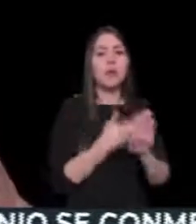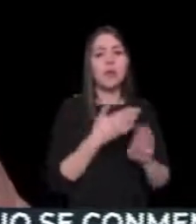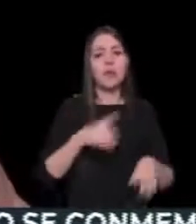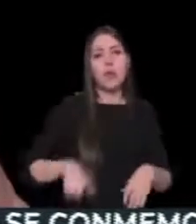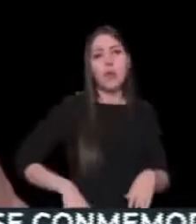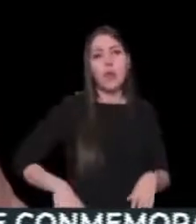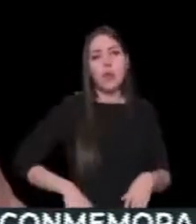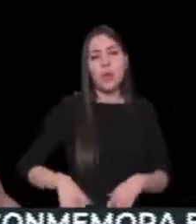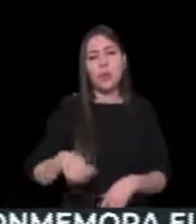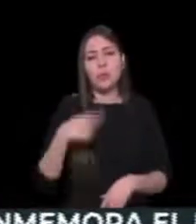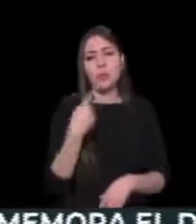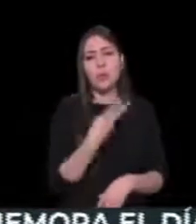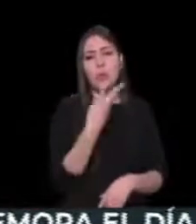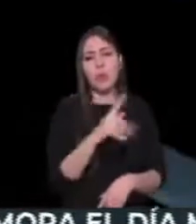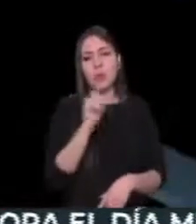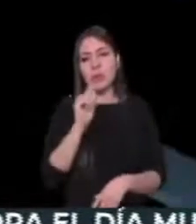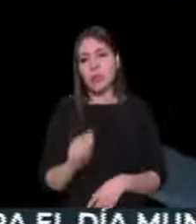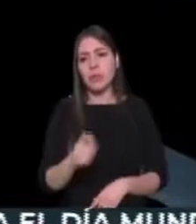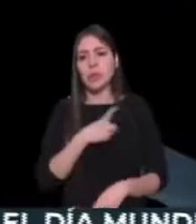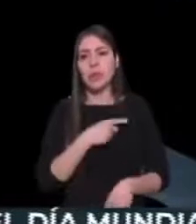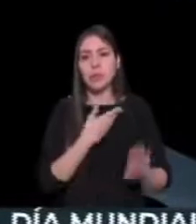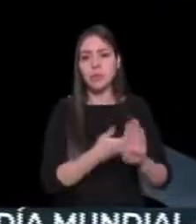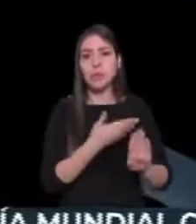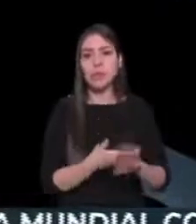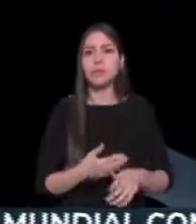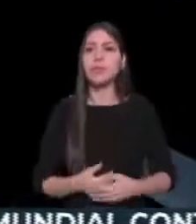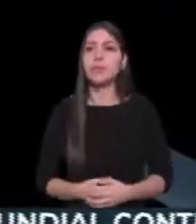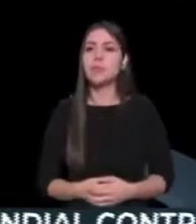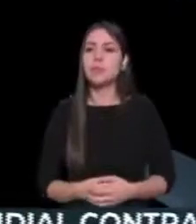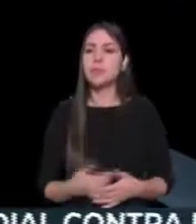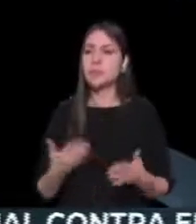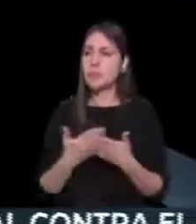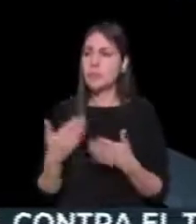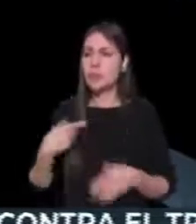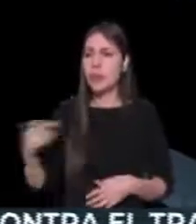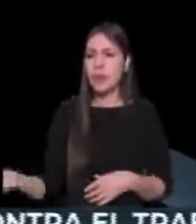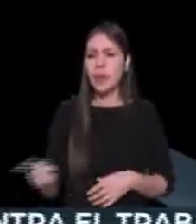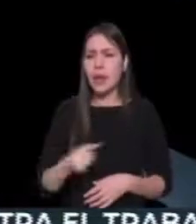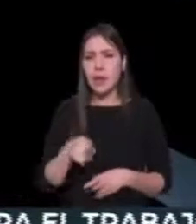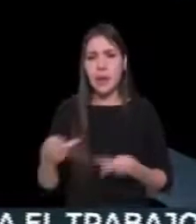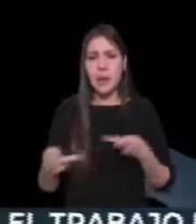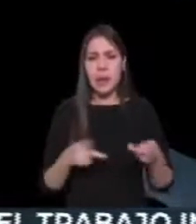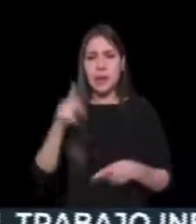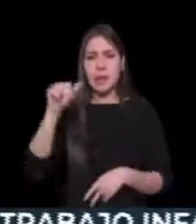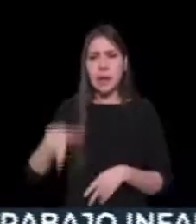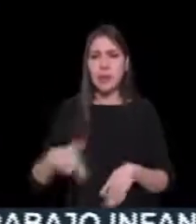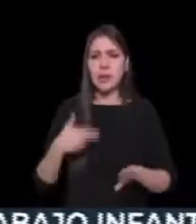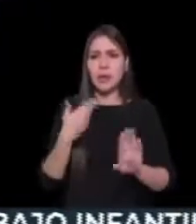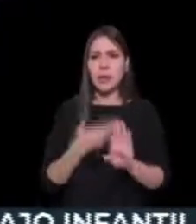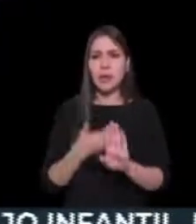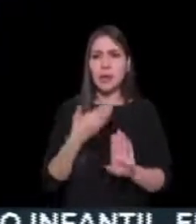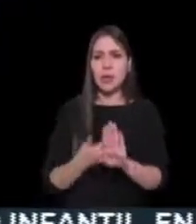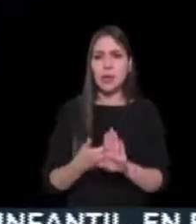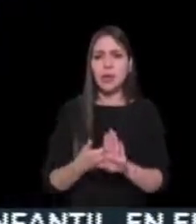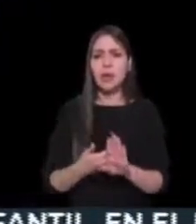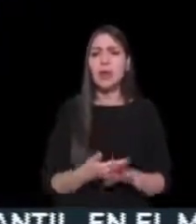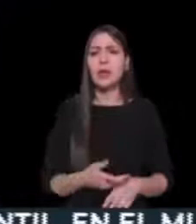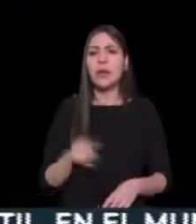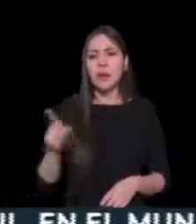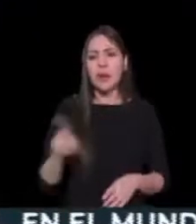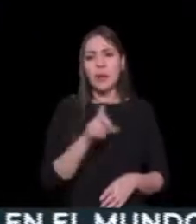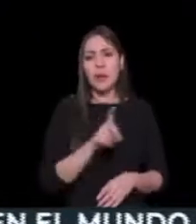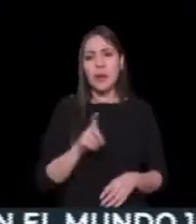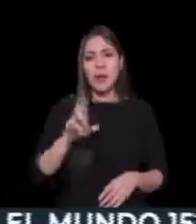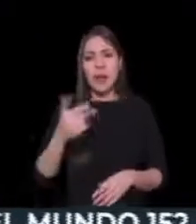¿no? Pro golpista. Ahora, yo sí te quisiera preguntar, toda esta estrategia para descarrilar la imagen del